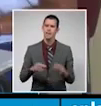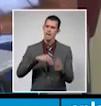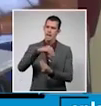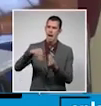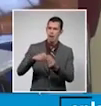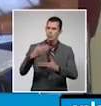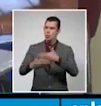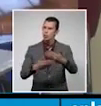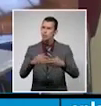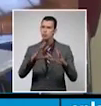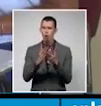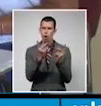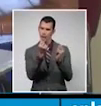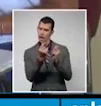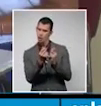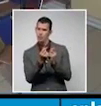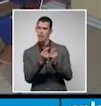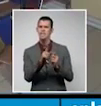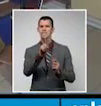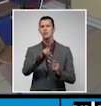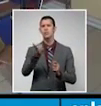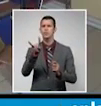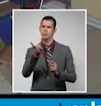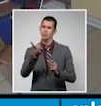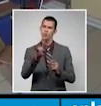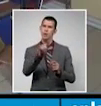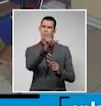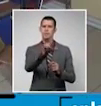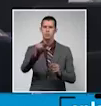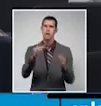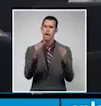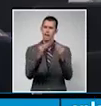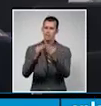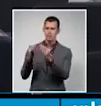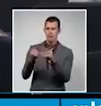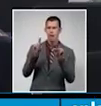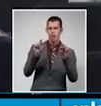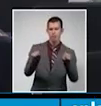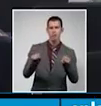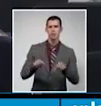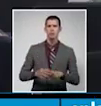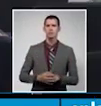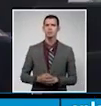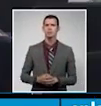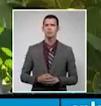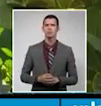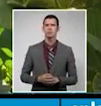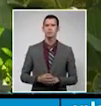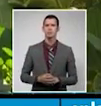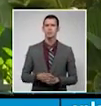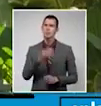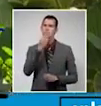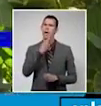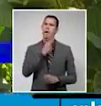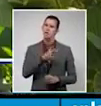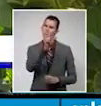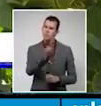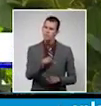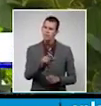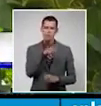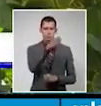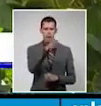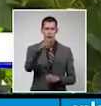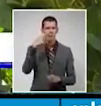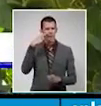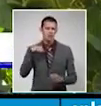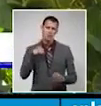159 locales reciben a las personas interesadas en toda la provincia. Se han atendido más de 3.000 personas, no todas han sido